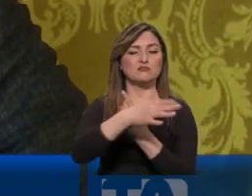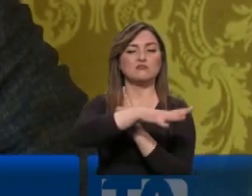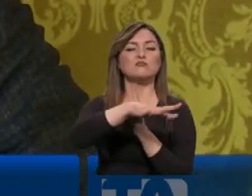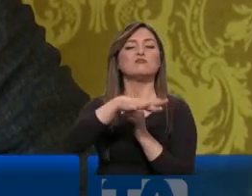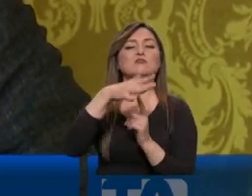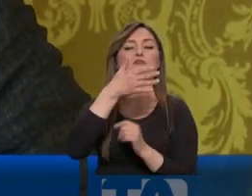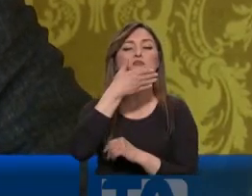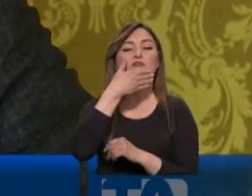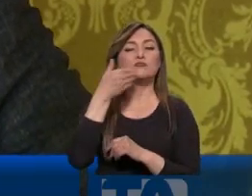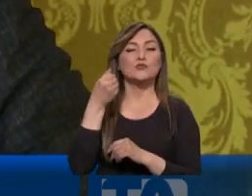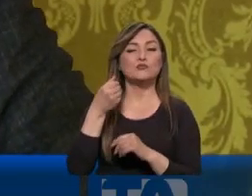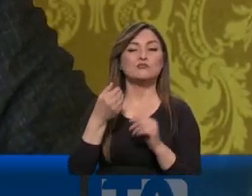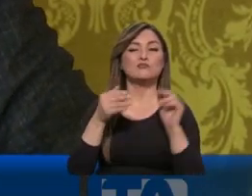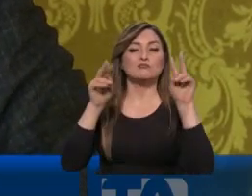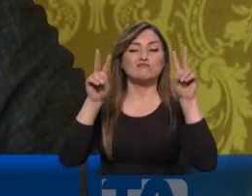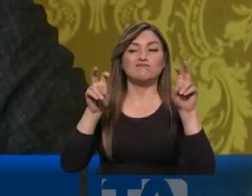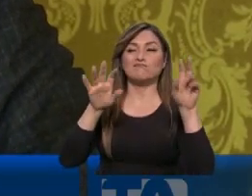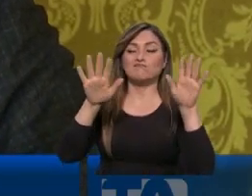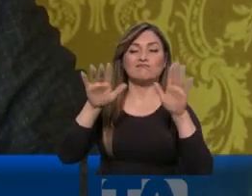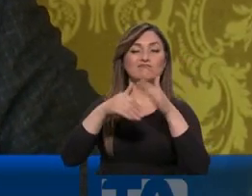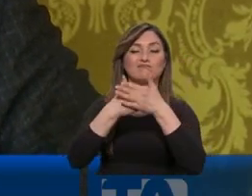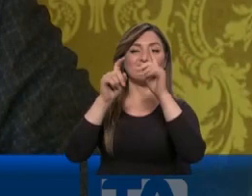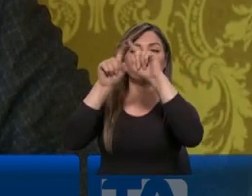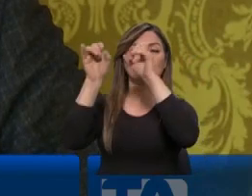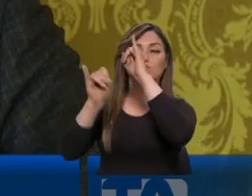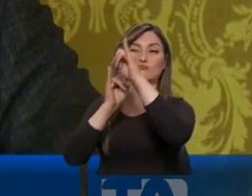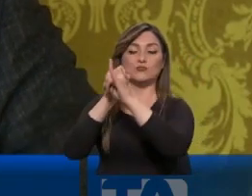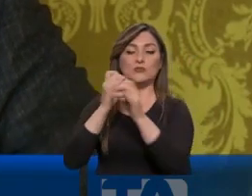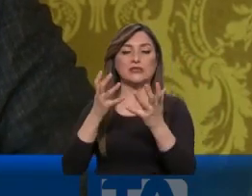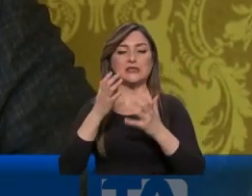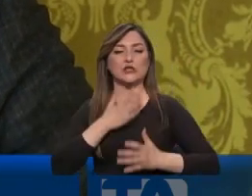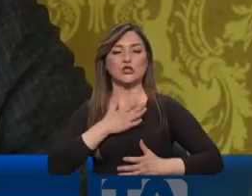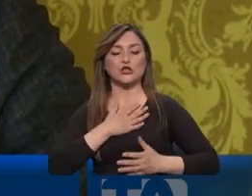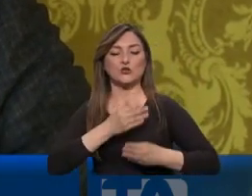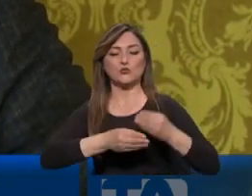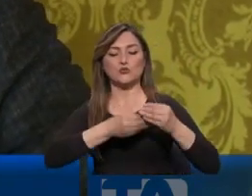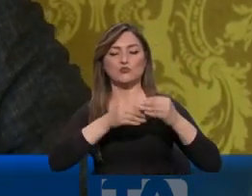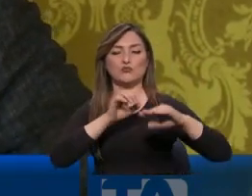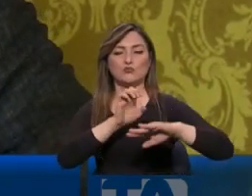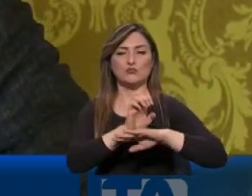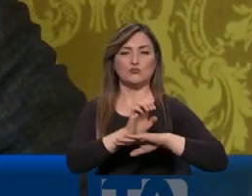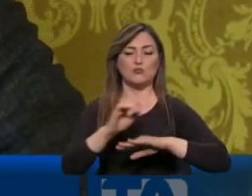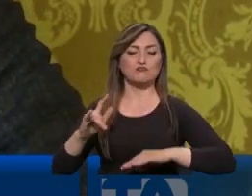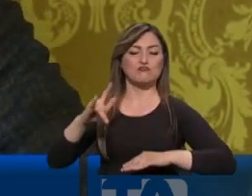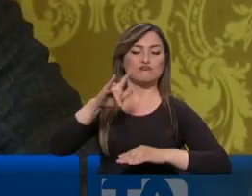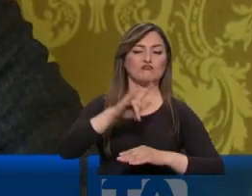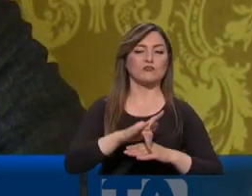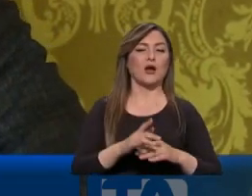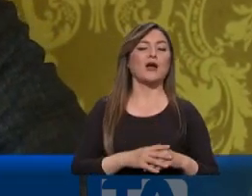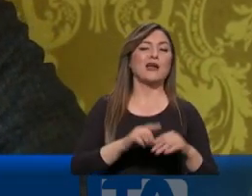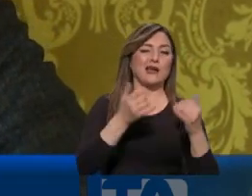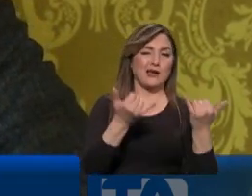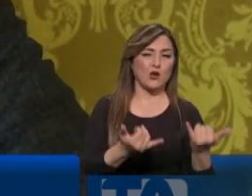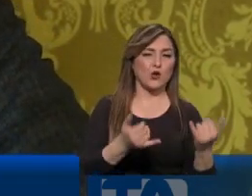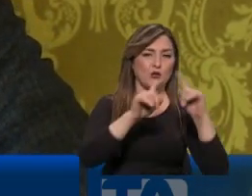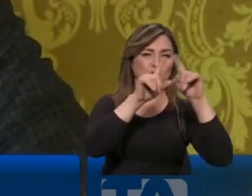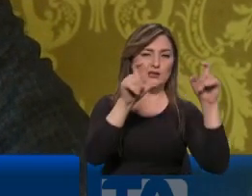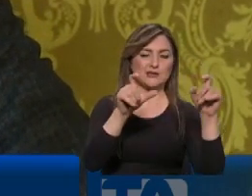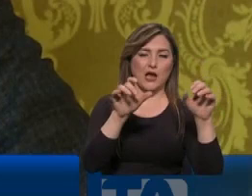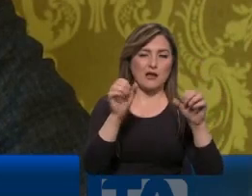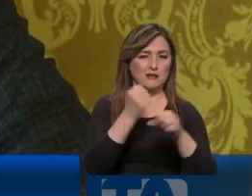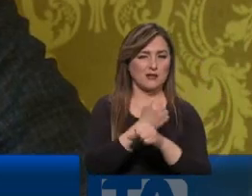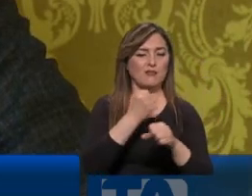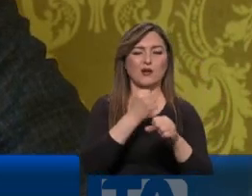que nuevas líneas aéreas vengan al Ecuador y para que las ya existentes